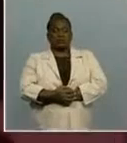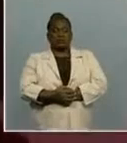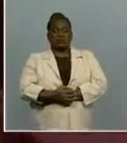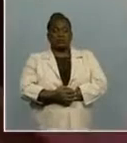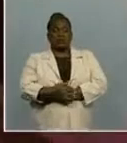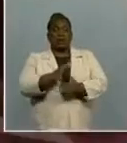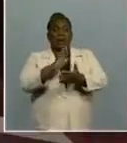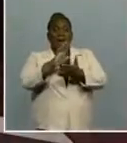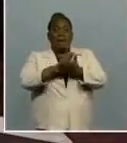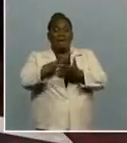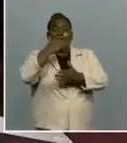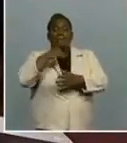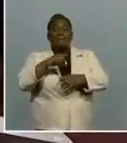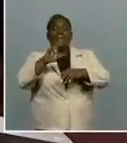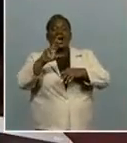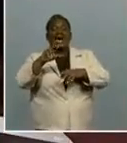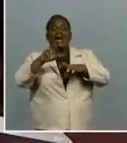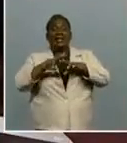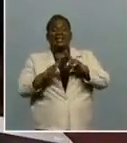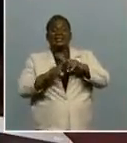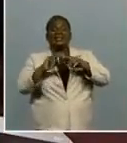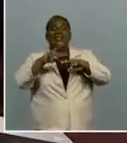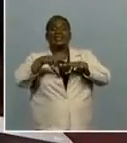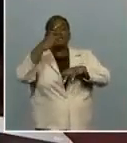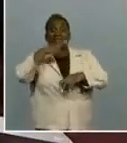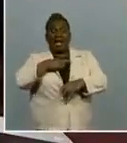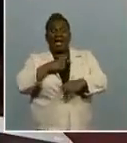para hallar la amiga